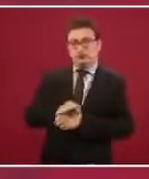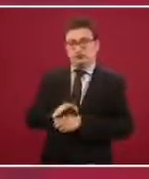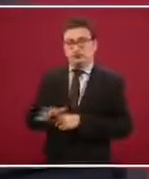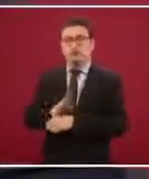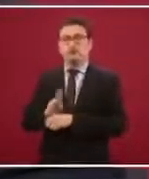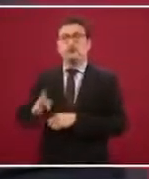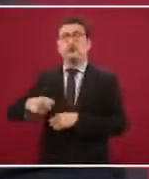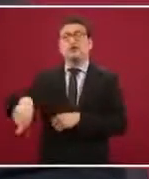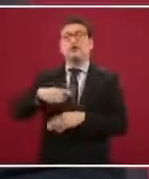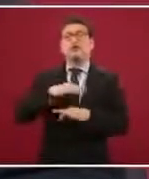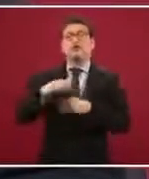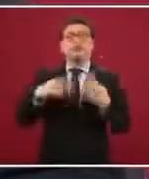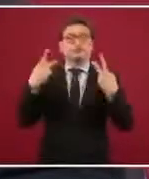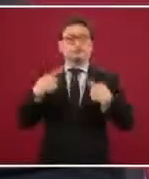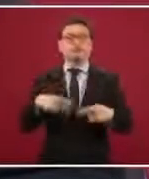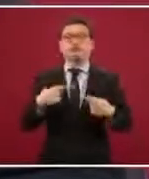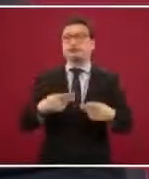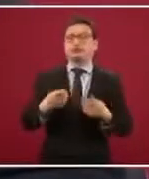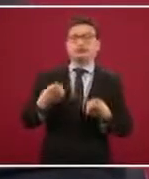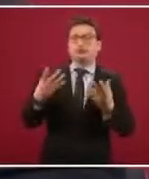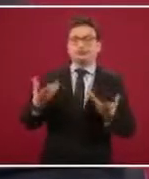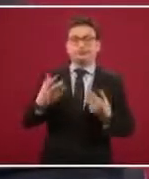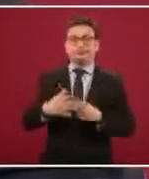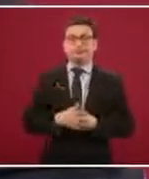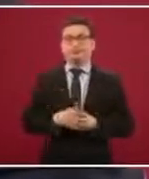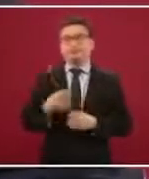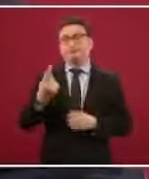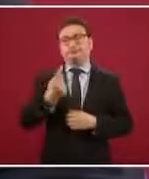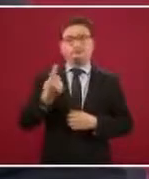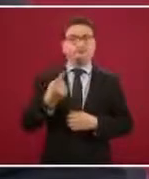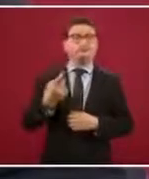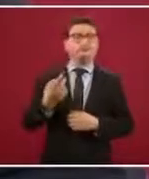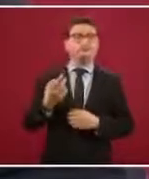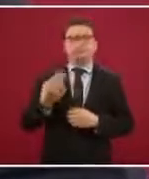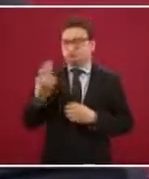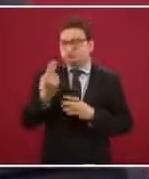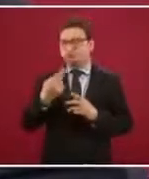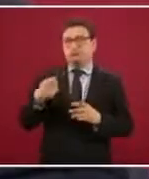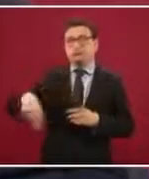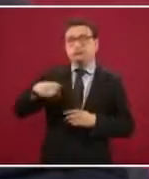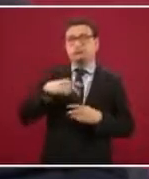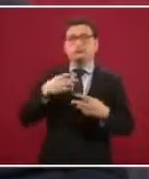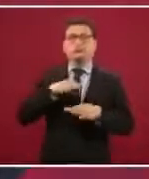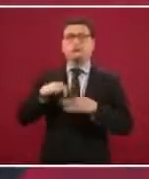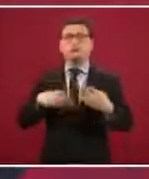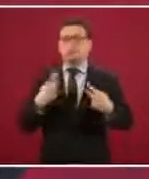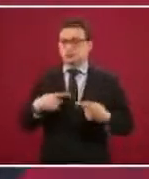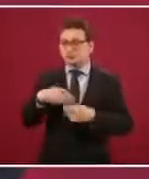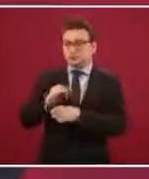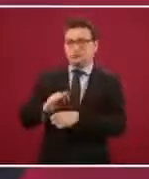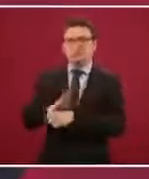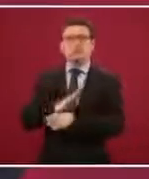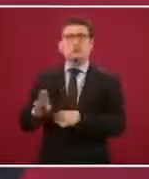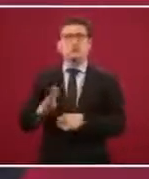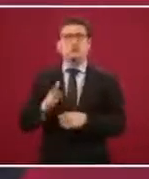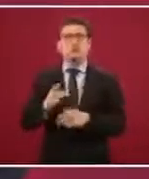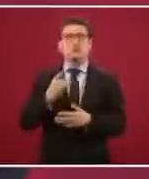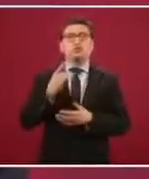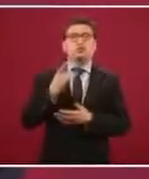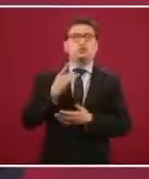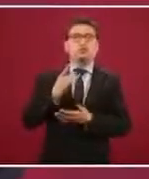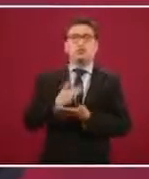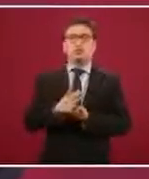personas habría que ver el fin la población beneficiaria no es un tema trivial